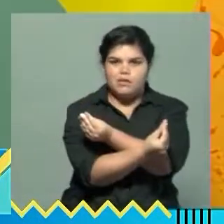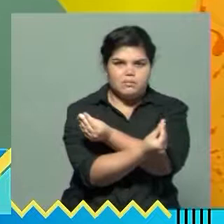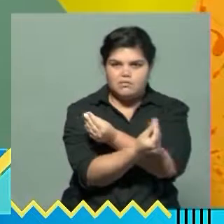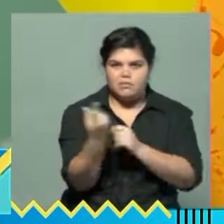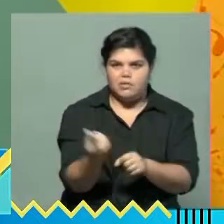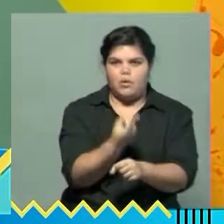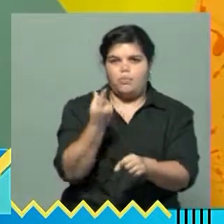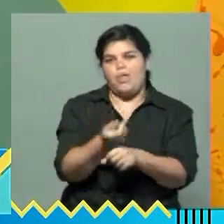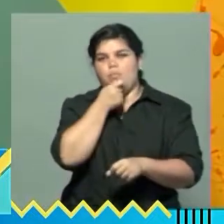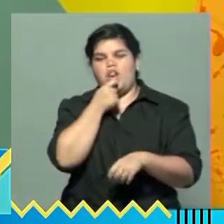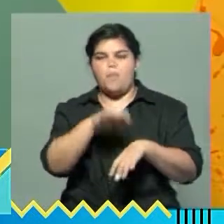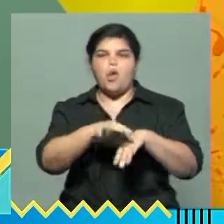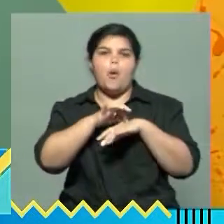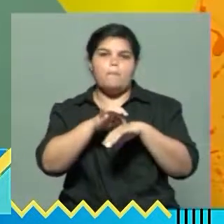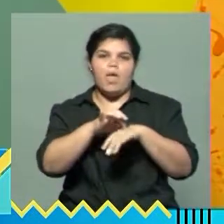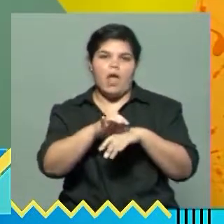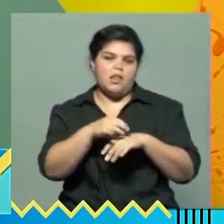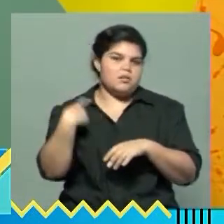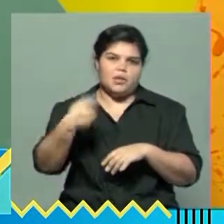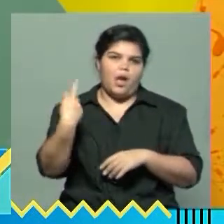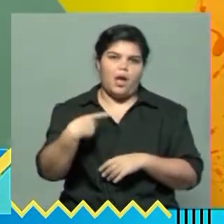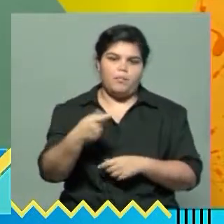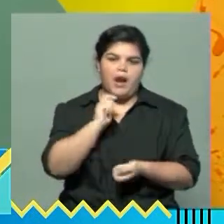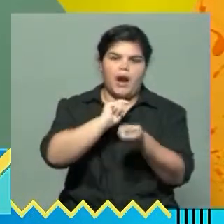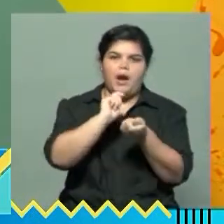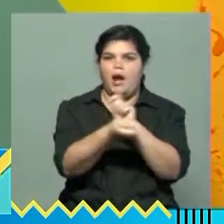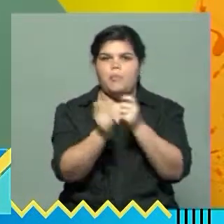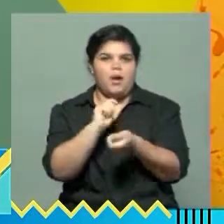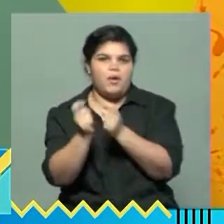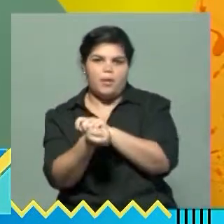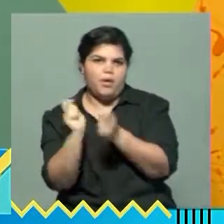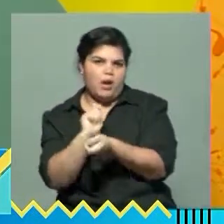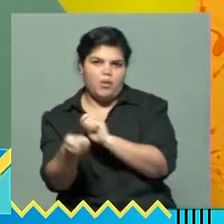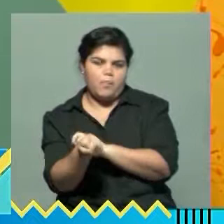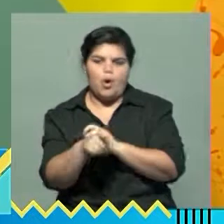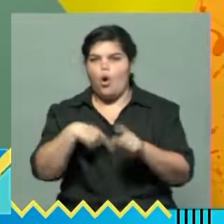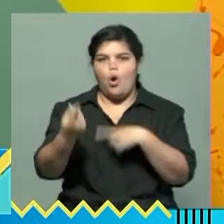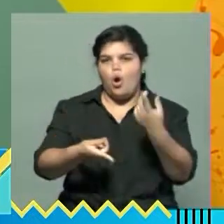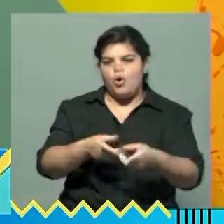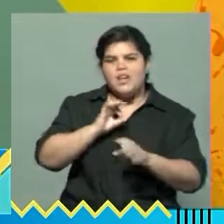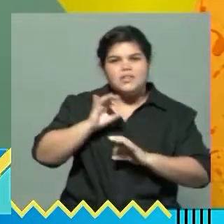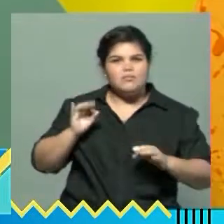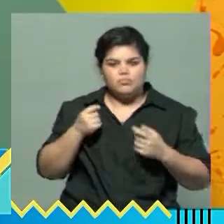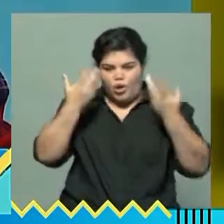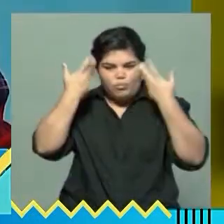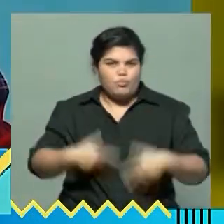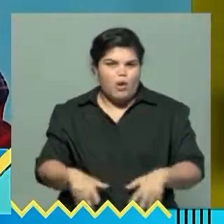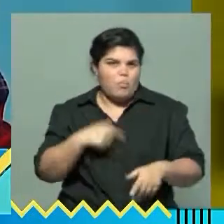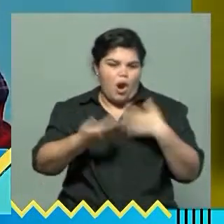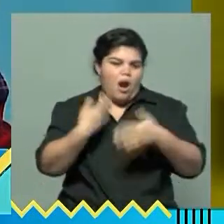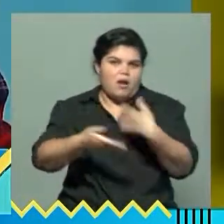la cambiamos cada semanas, o bueno, otras células del cuerpo. Con las neuronas en el cerebro esto no